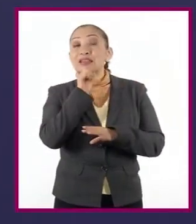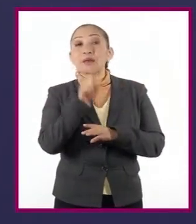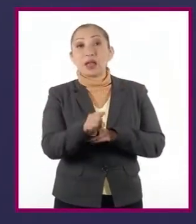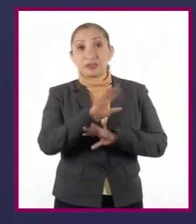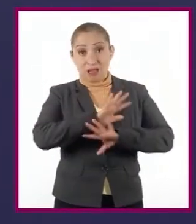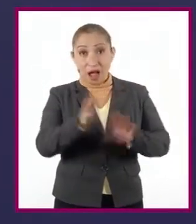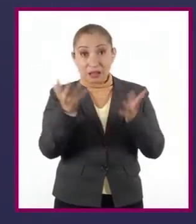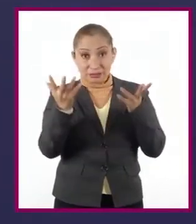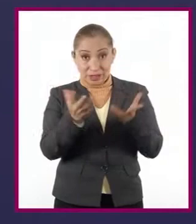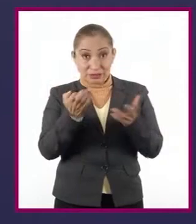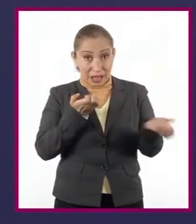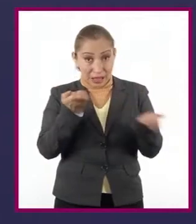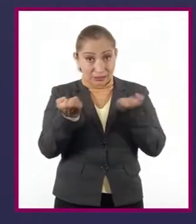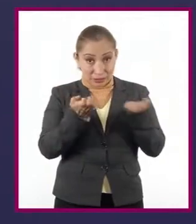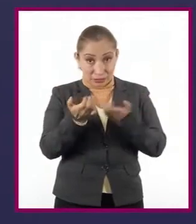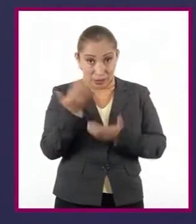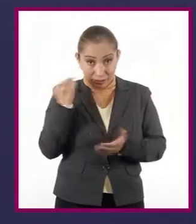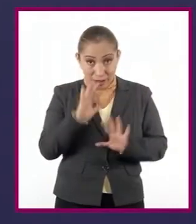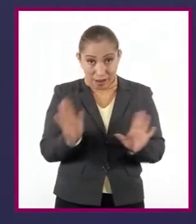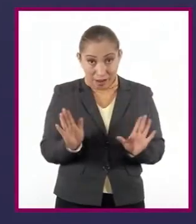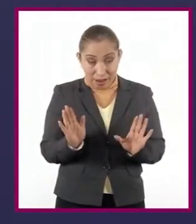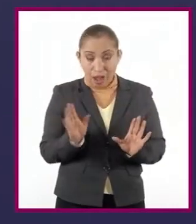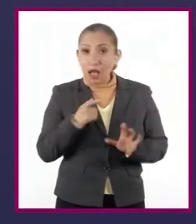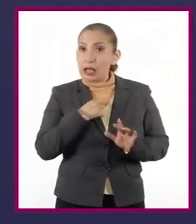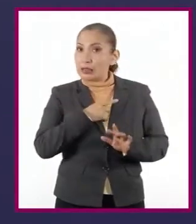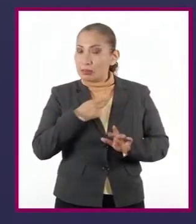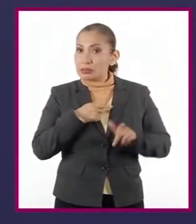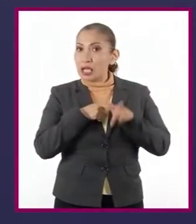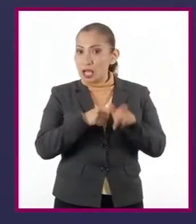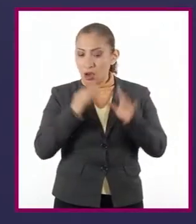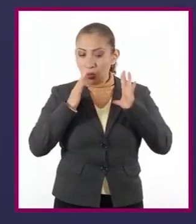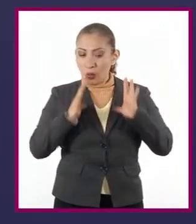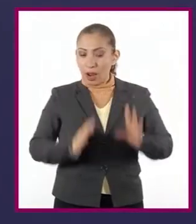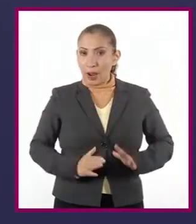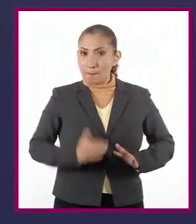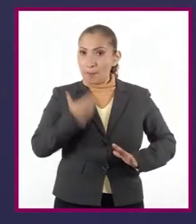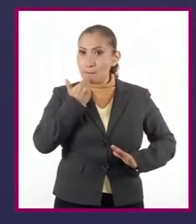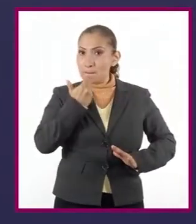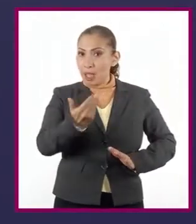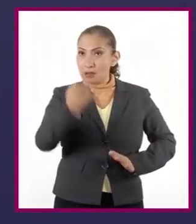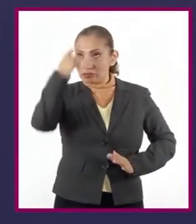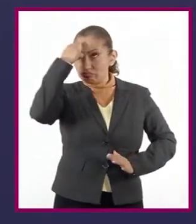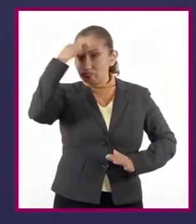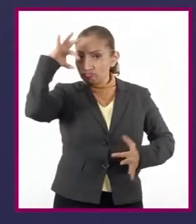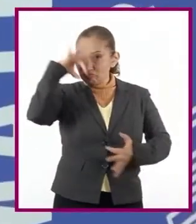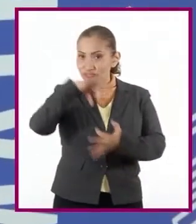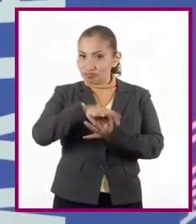¿ya hicieron algo de ejercicio? Hay que mantener el cuerpo sano en mente sana.